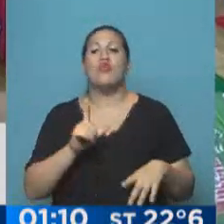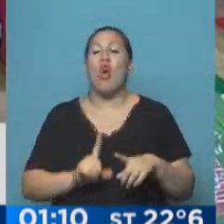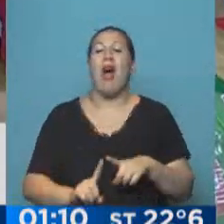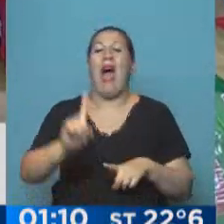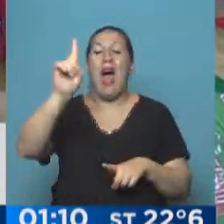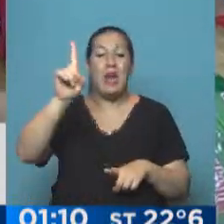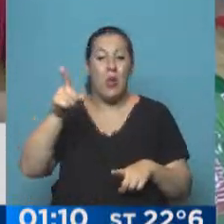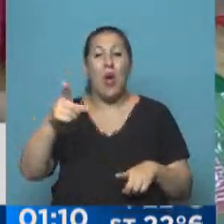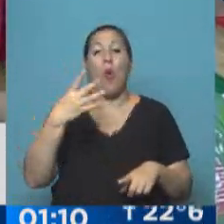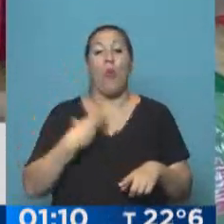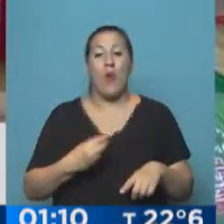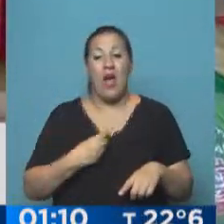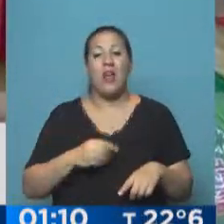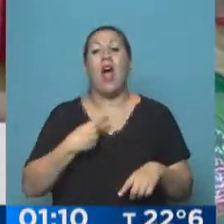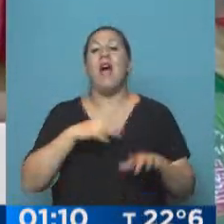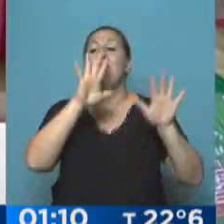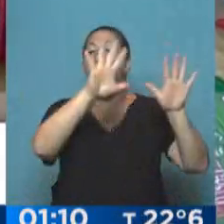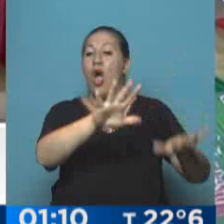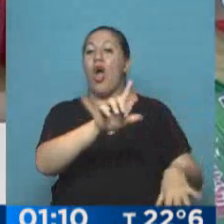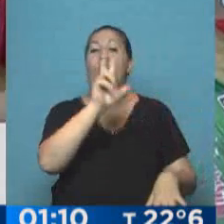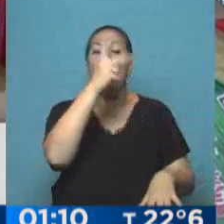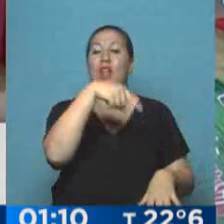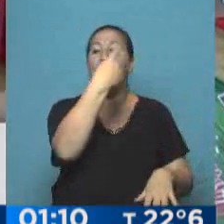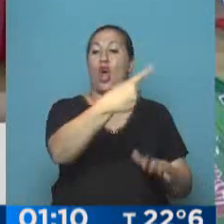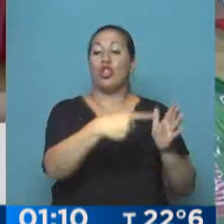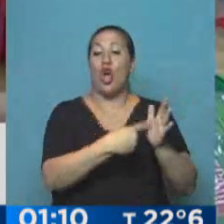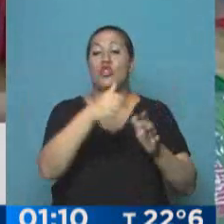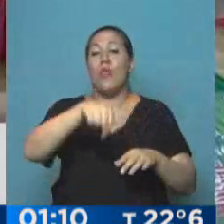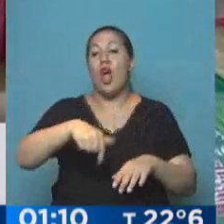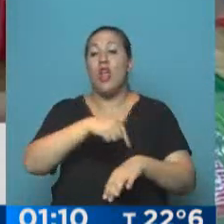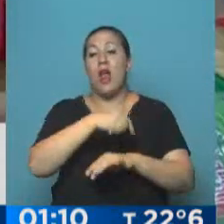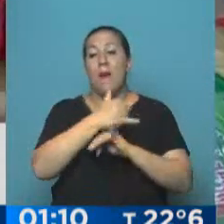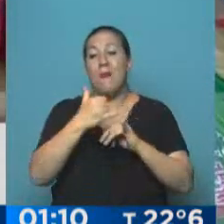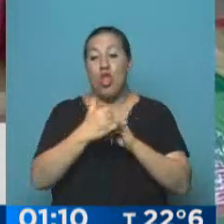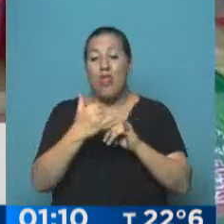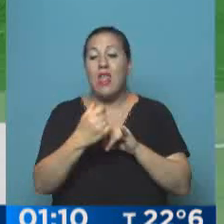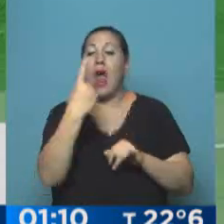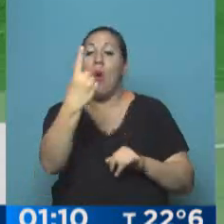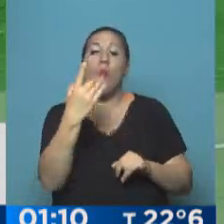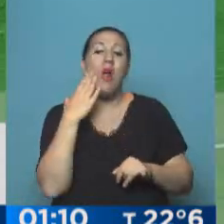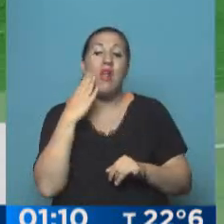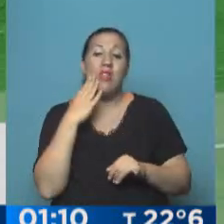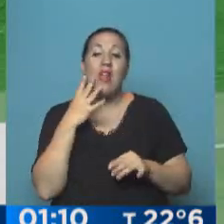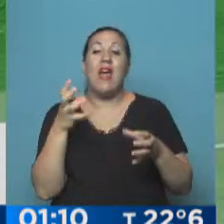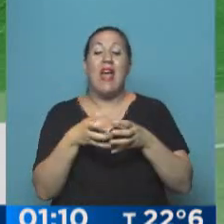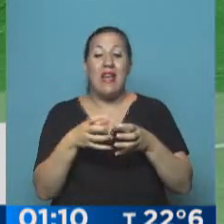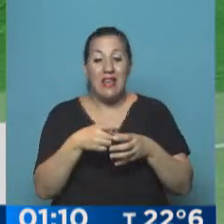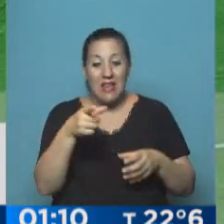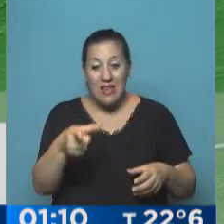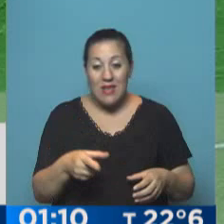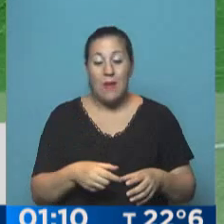que Huracán estuvo alojado en otra ciudad y que hoy por el cerca del mediodía, cerca de la 1 de la tarde en realidad, el equipo de Eduardo